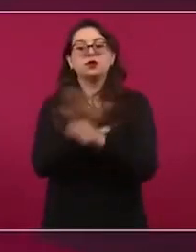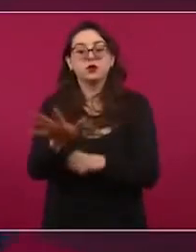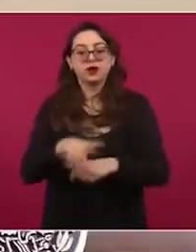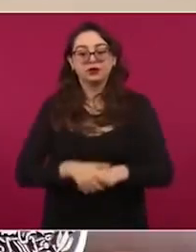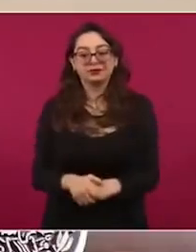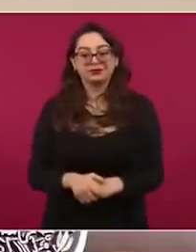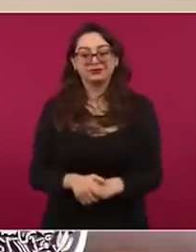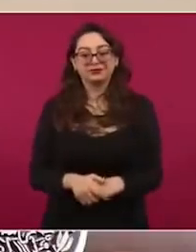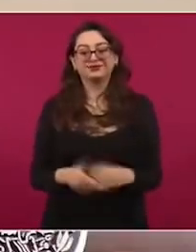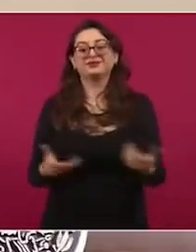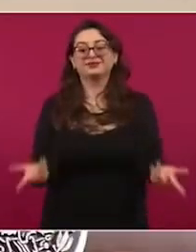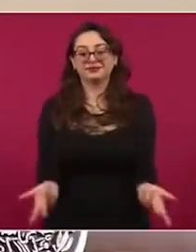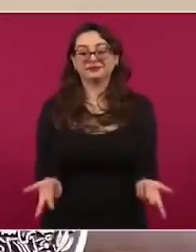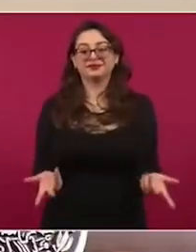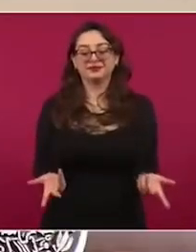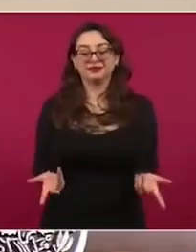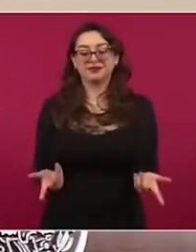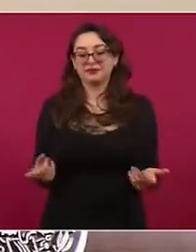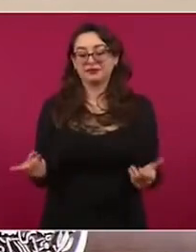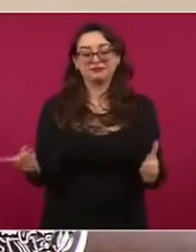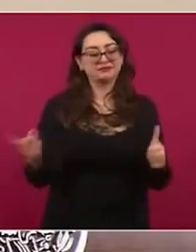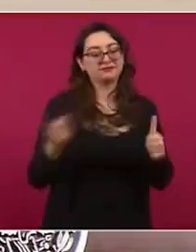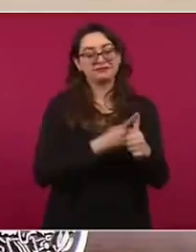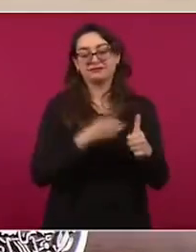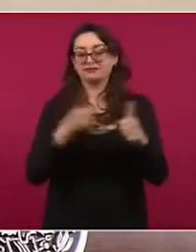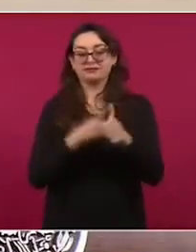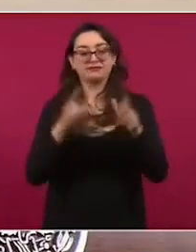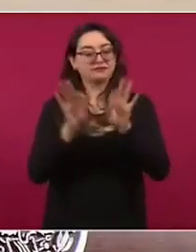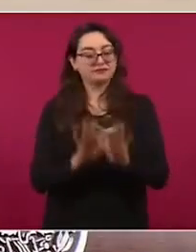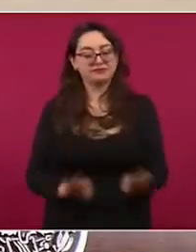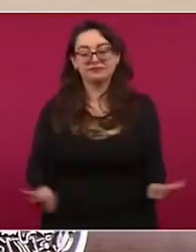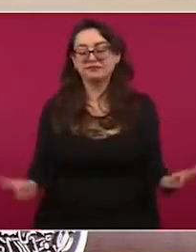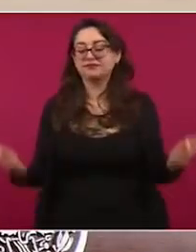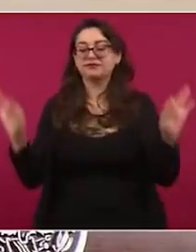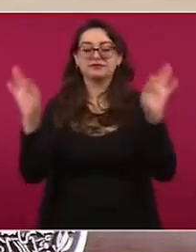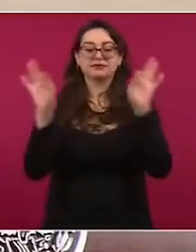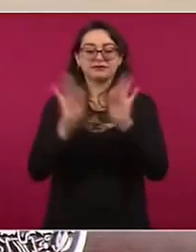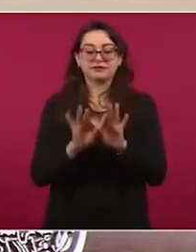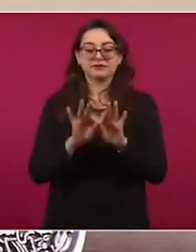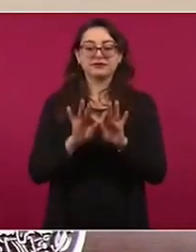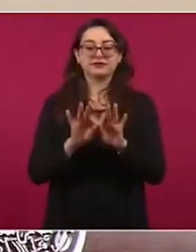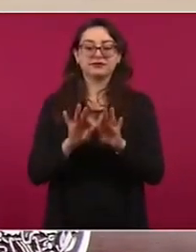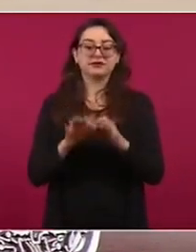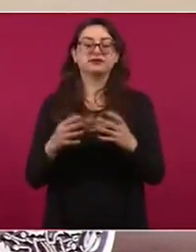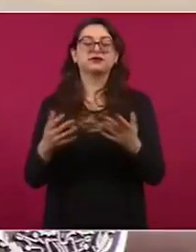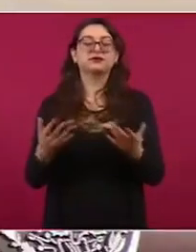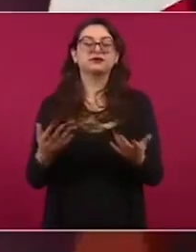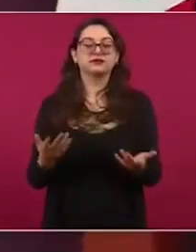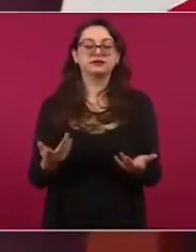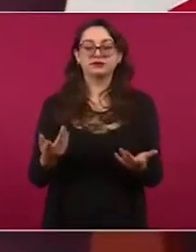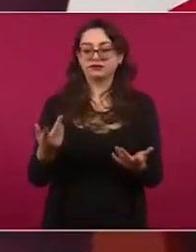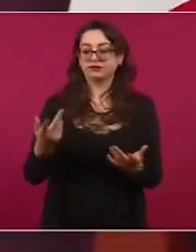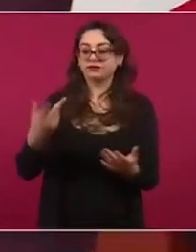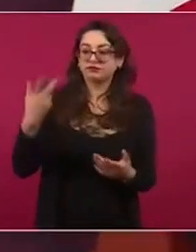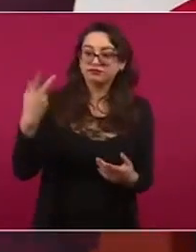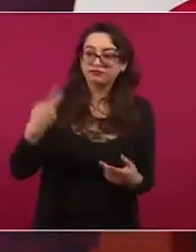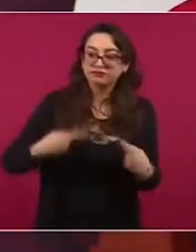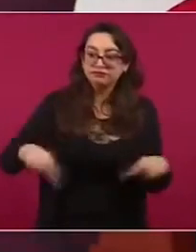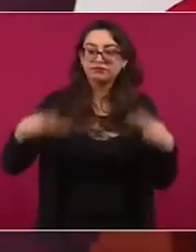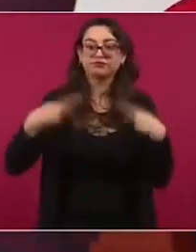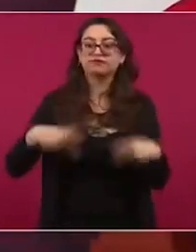manteniendo la política de apoyo a la economía